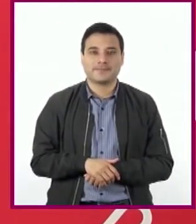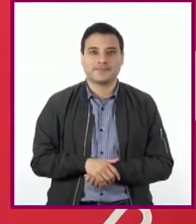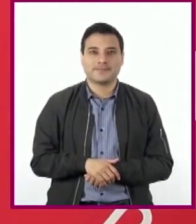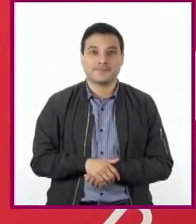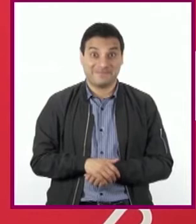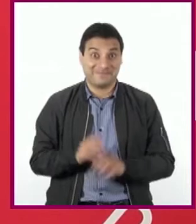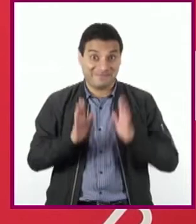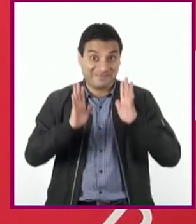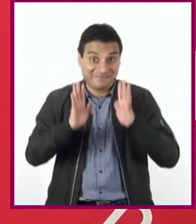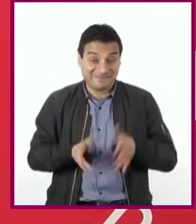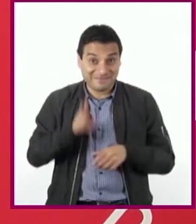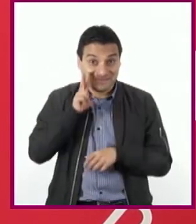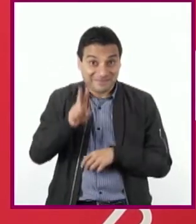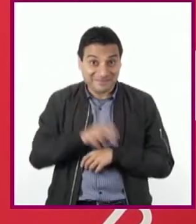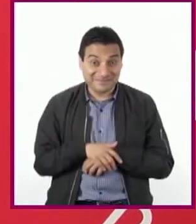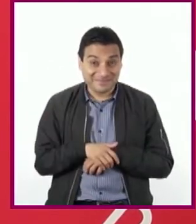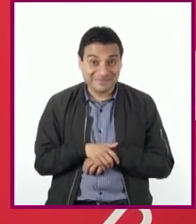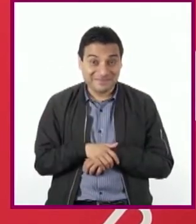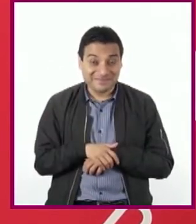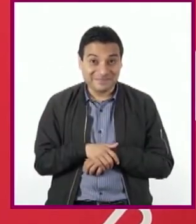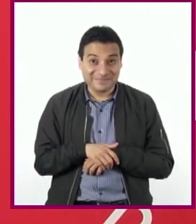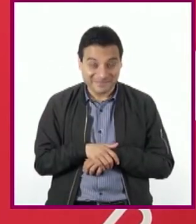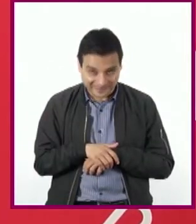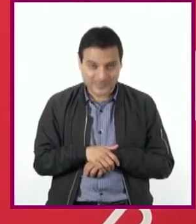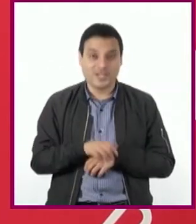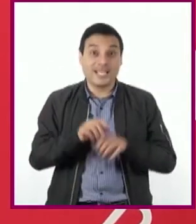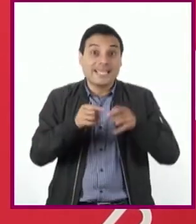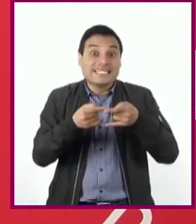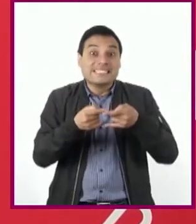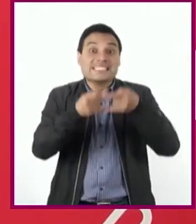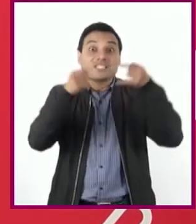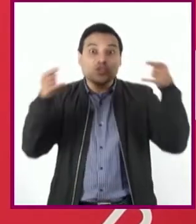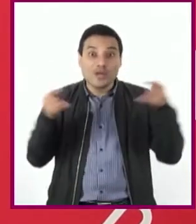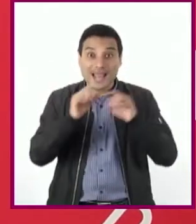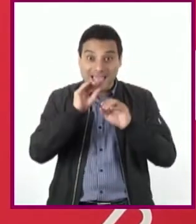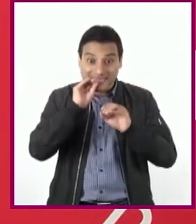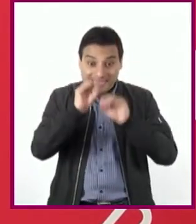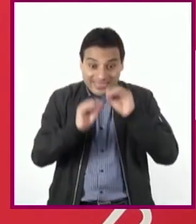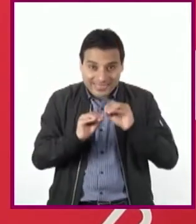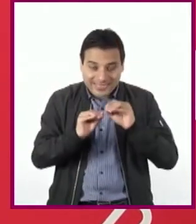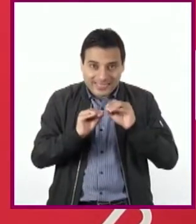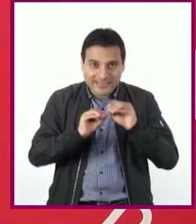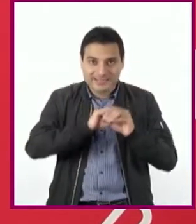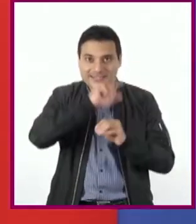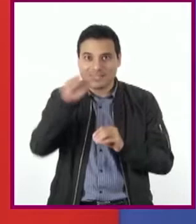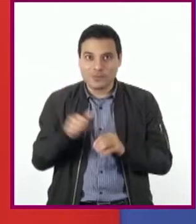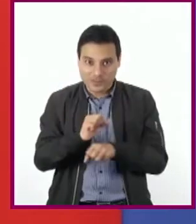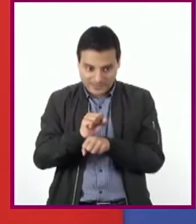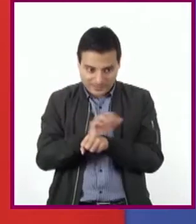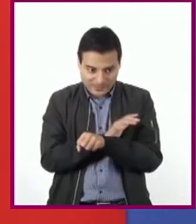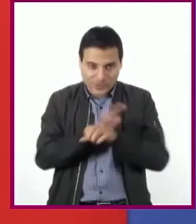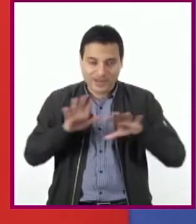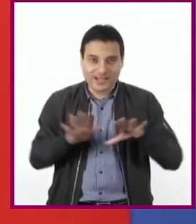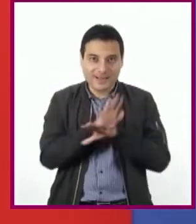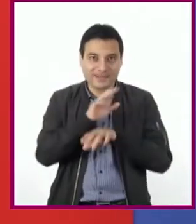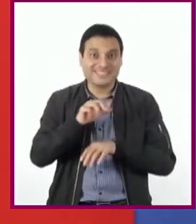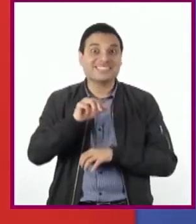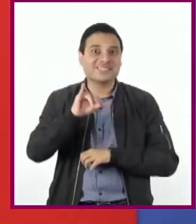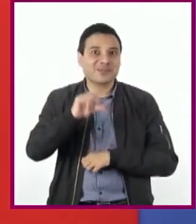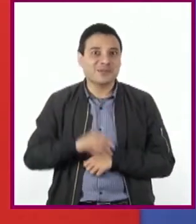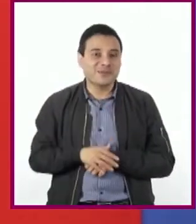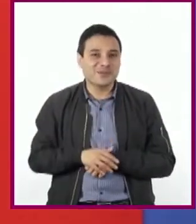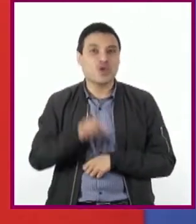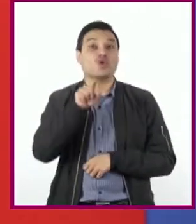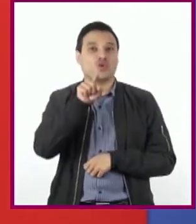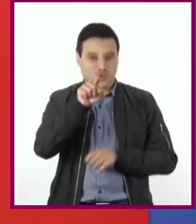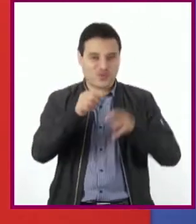¿Se dan cuenta cómo su percepción cambia cuando construimos una historia alrededor de una propuesta artística? Escriban su historia